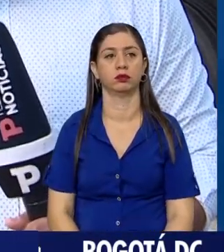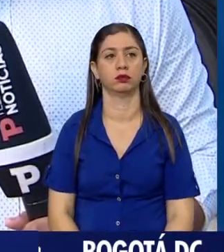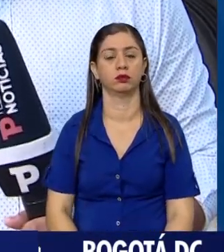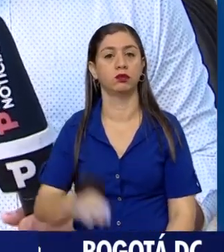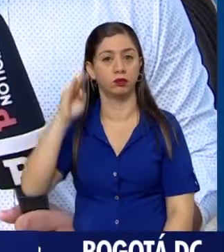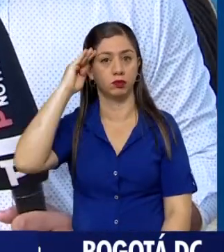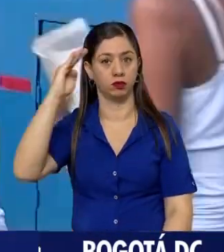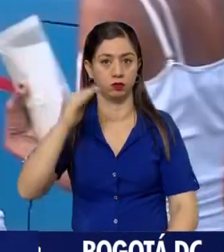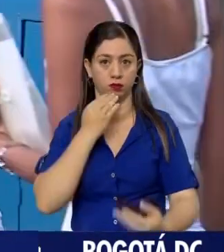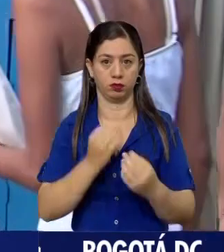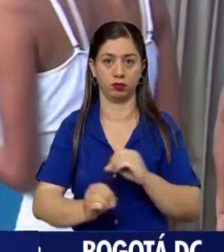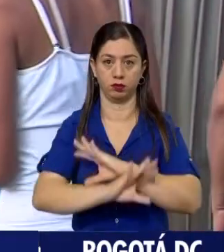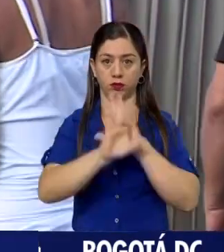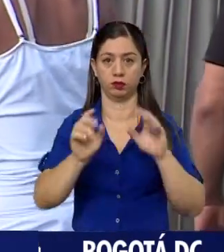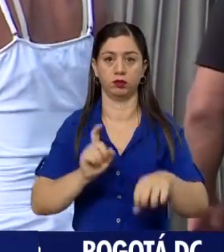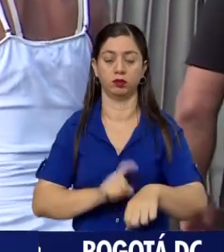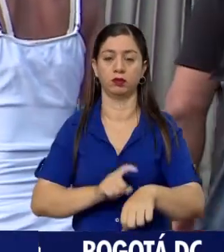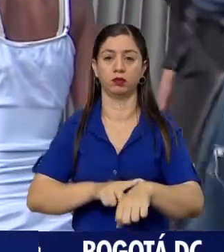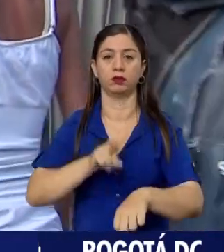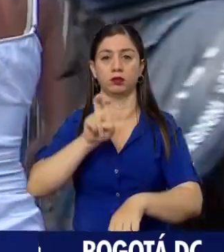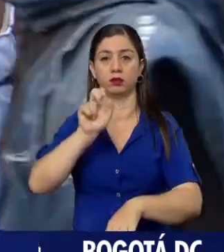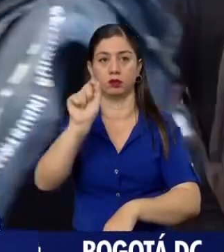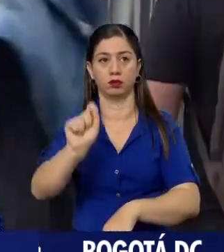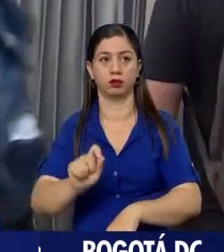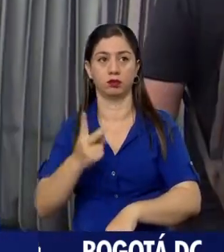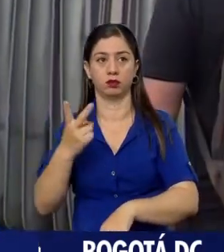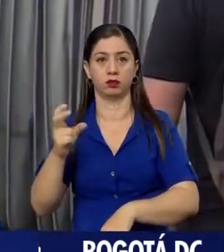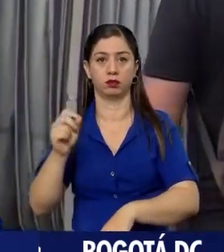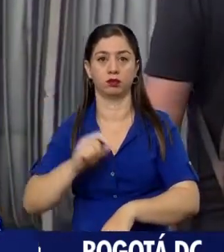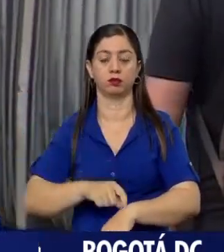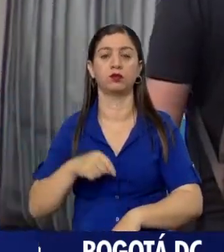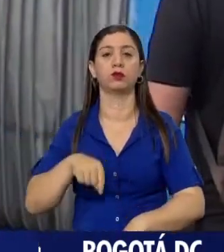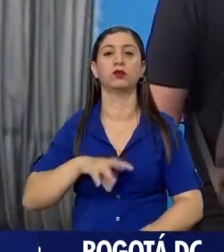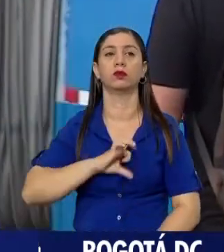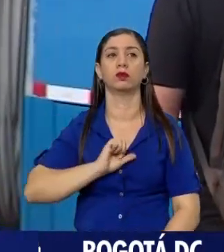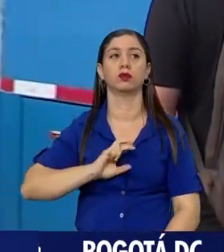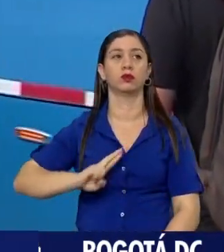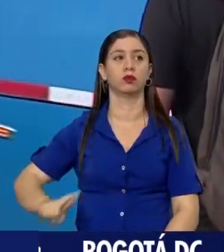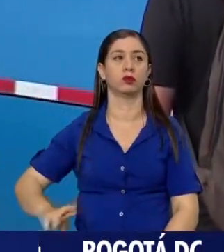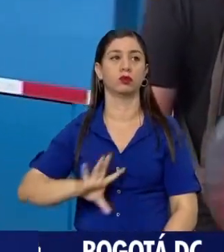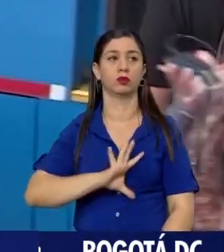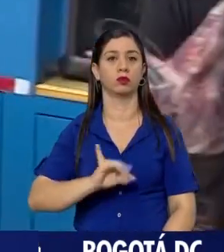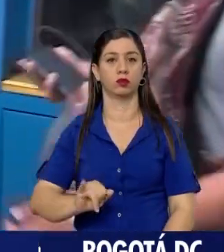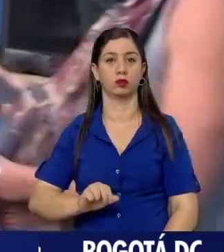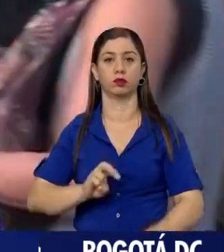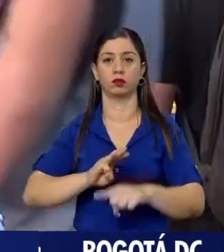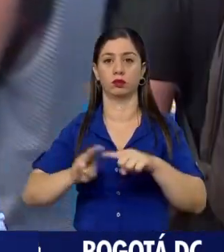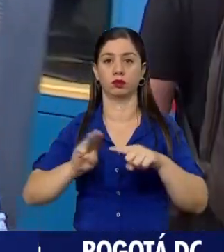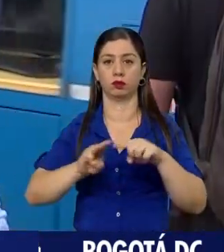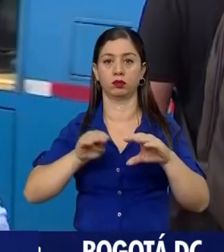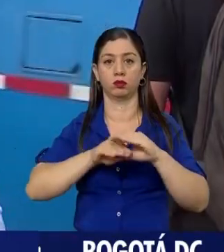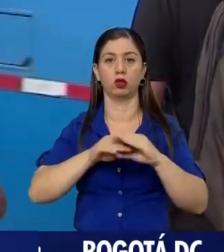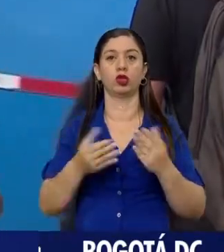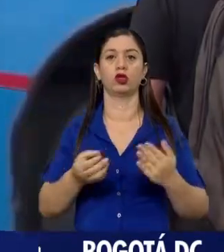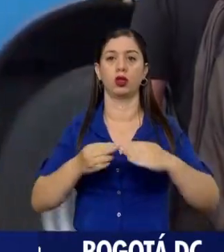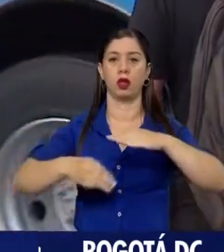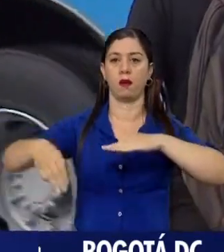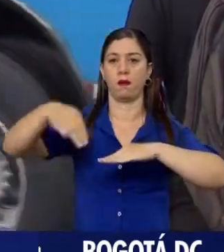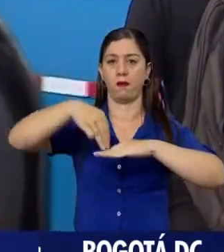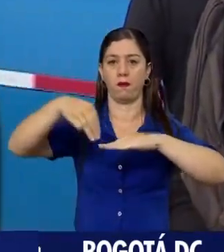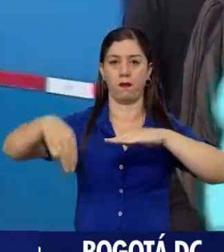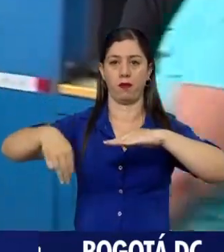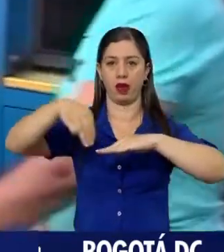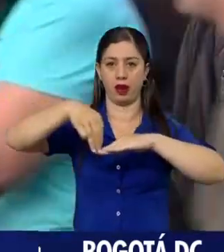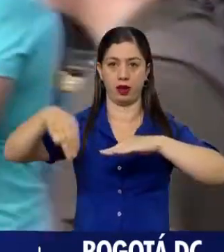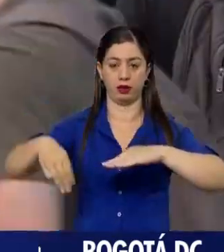Hola Gigi, buenos días. 7:20 de la mañana. Yo la saludo desde el sur de la ciudad, en la estación del Mío de Meléndez. Pero antes de contarle qué dicen